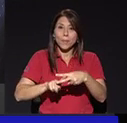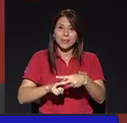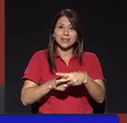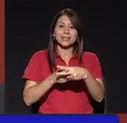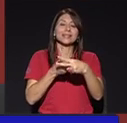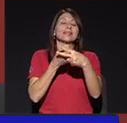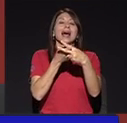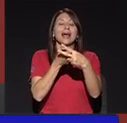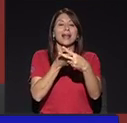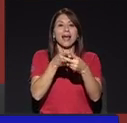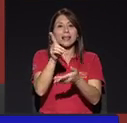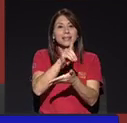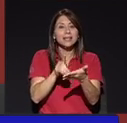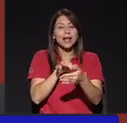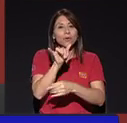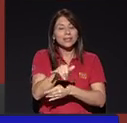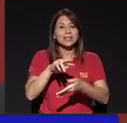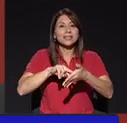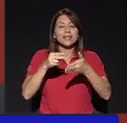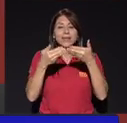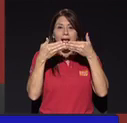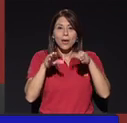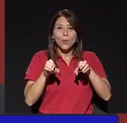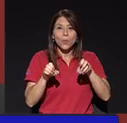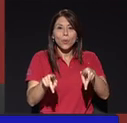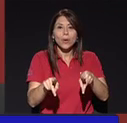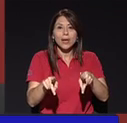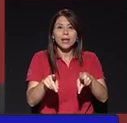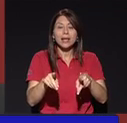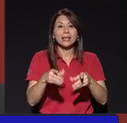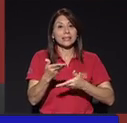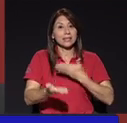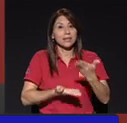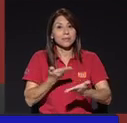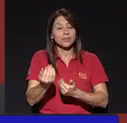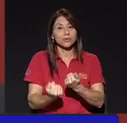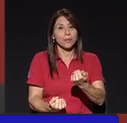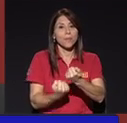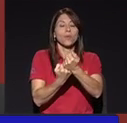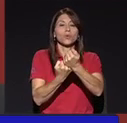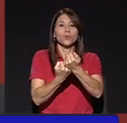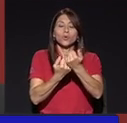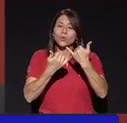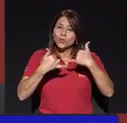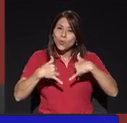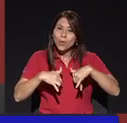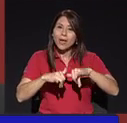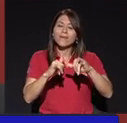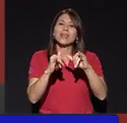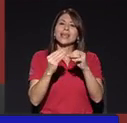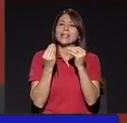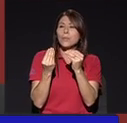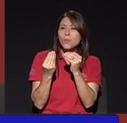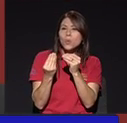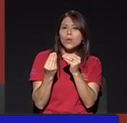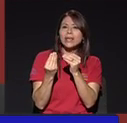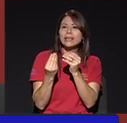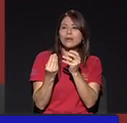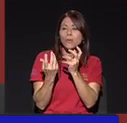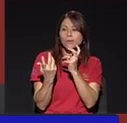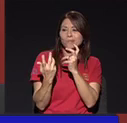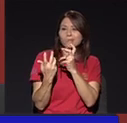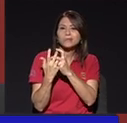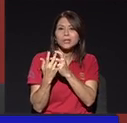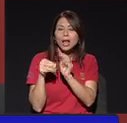así significa comenzar a abrir puertas. Los servicios de apoyo todavía están muy apegados al modelo